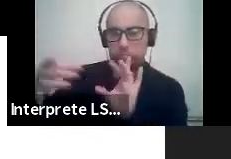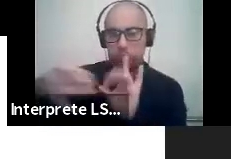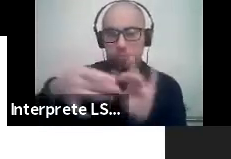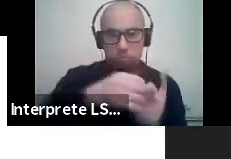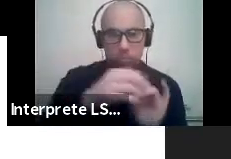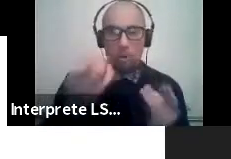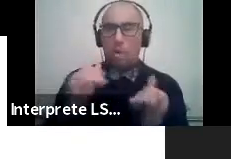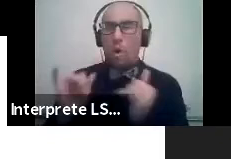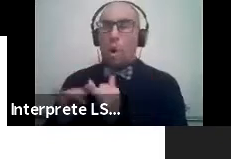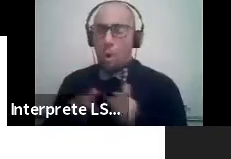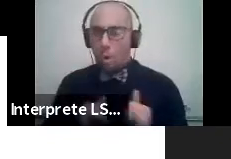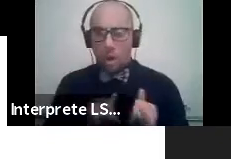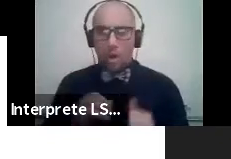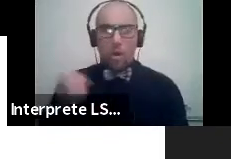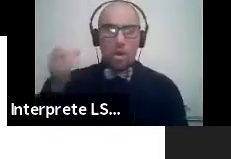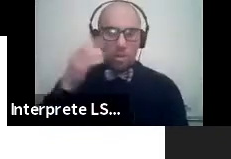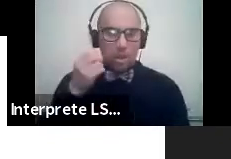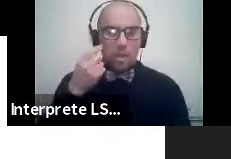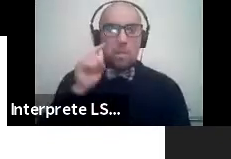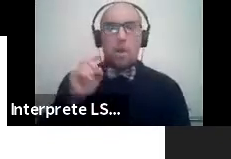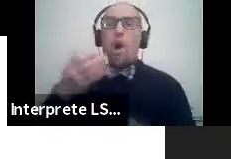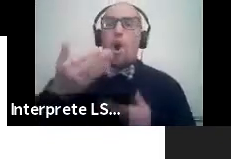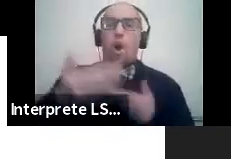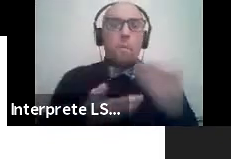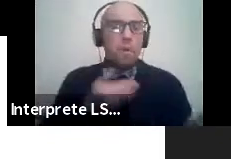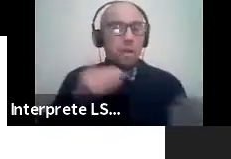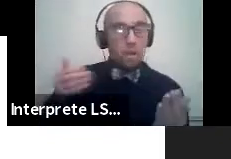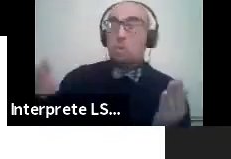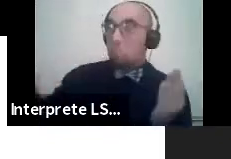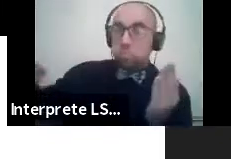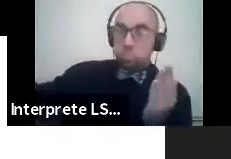un espacio de aprendizaje compartido,